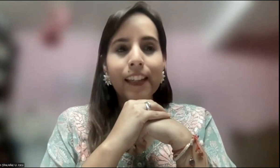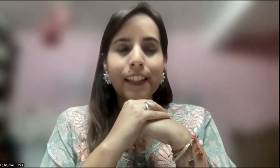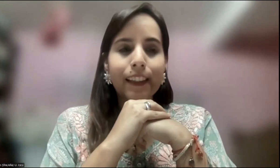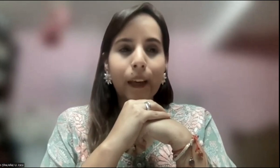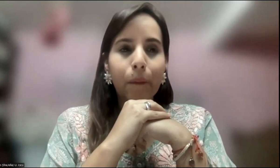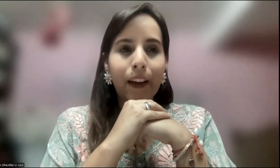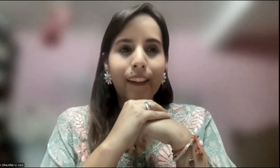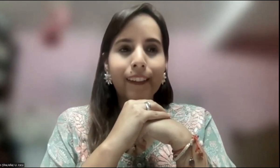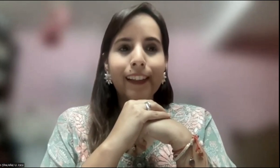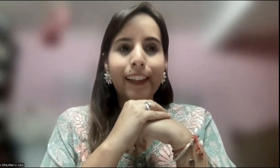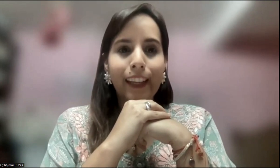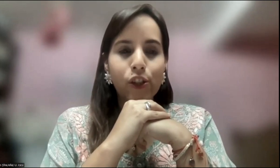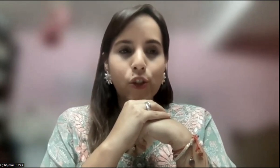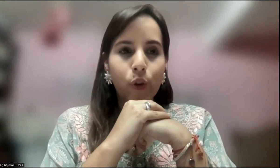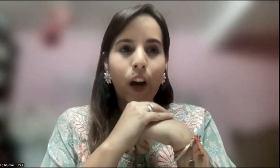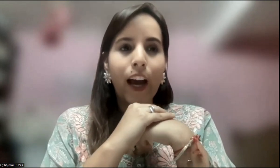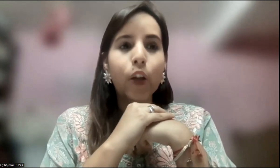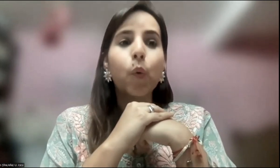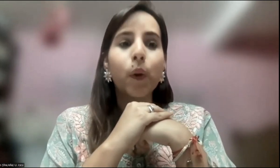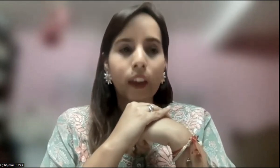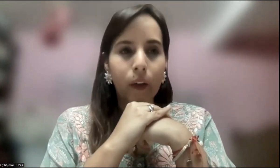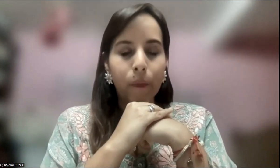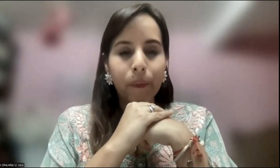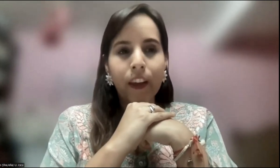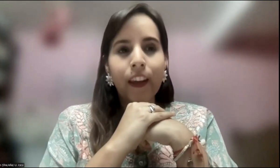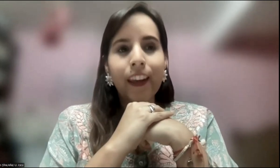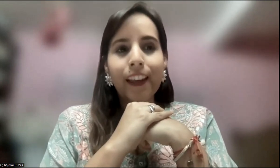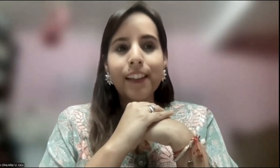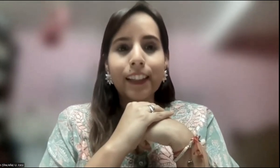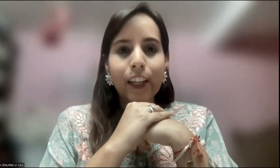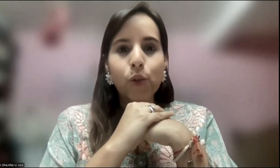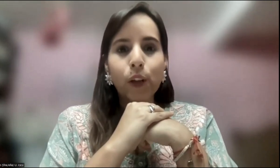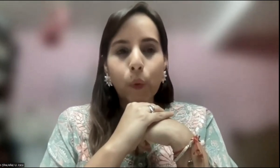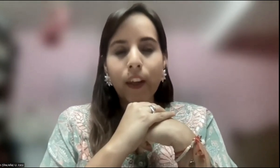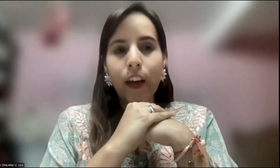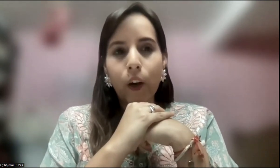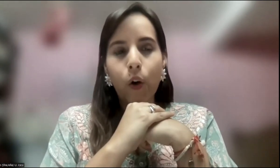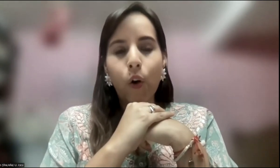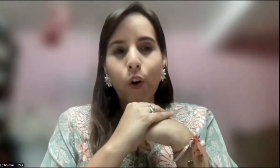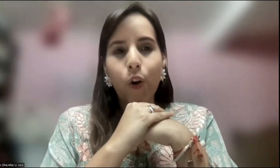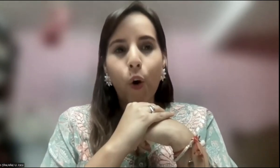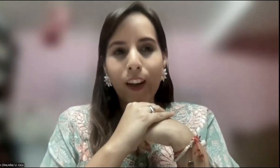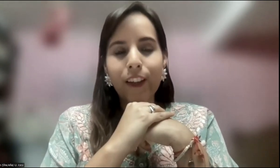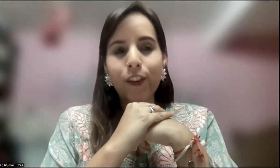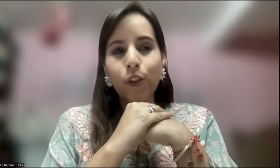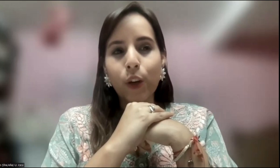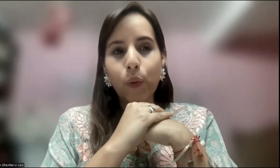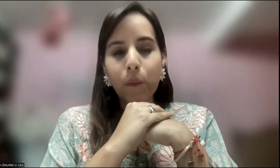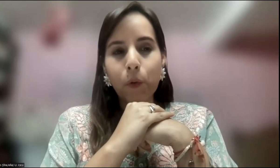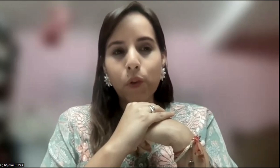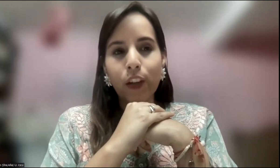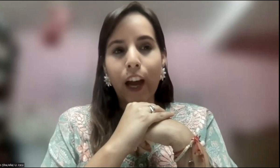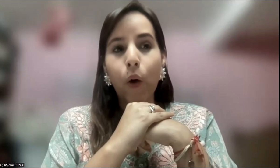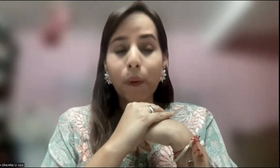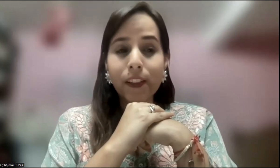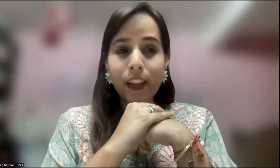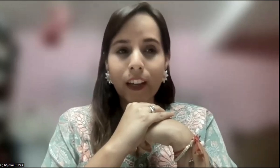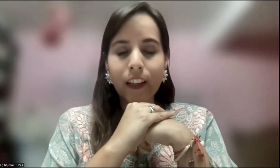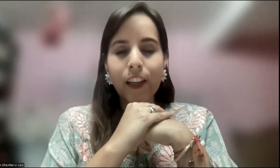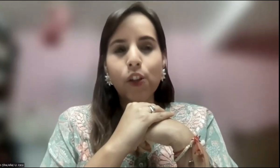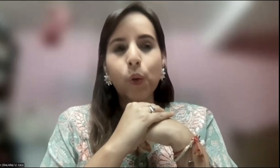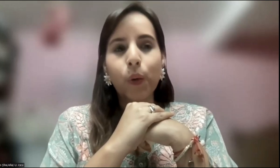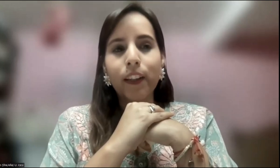y es el tema del derecho al cuidado y desde el derecho al cuidado hoy nos reunimos a